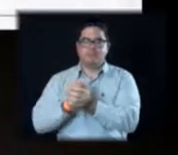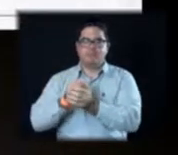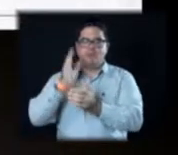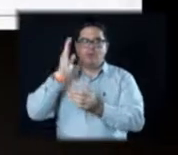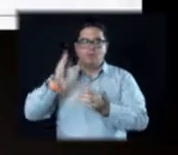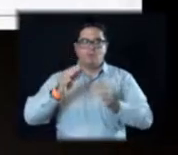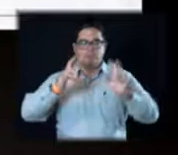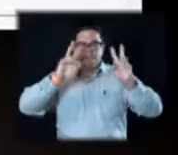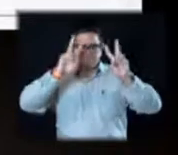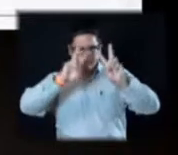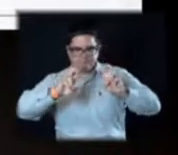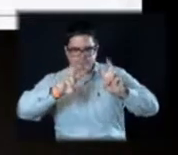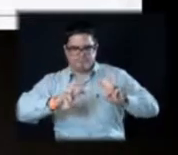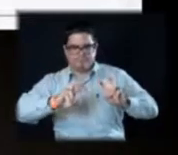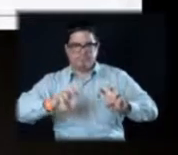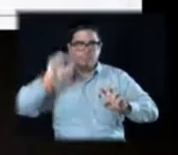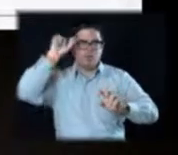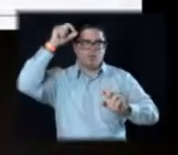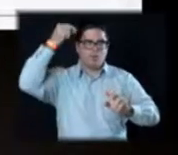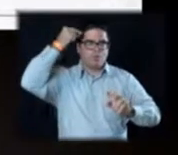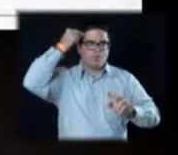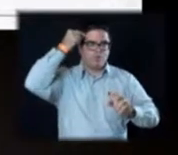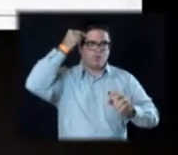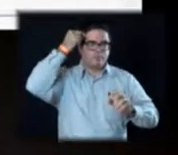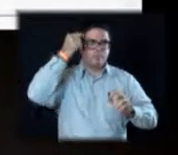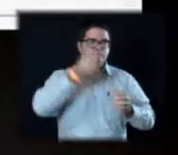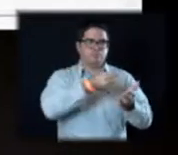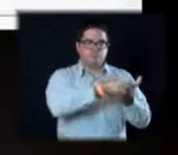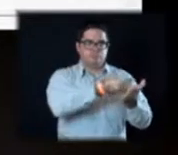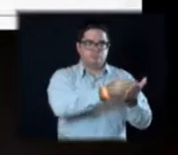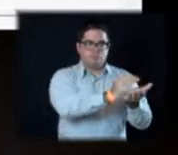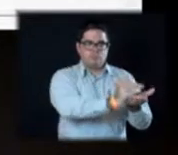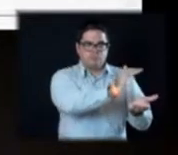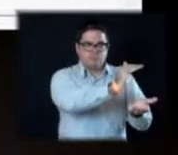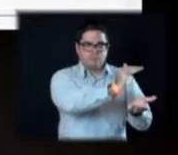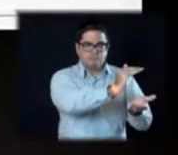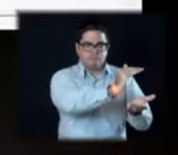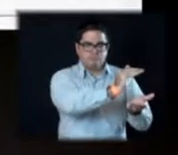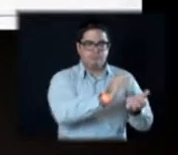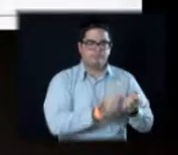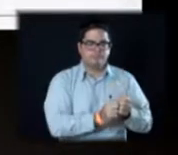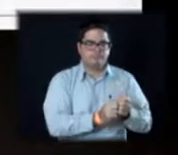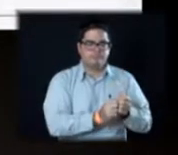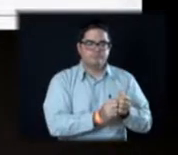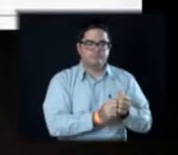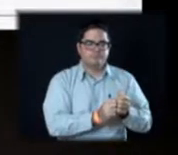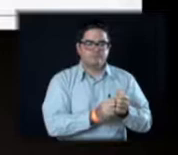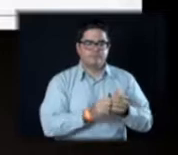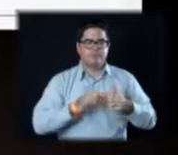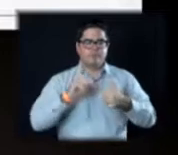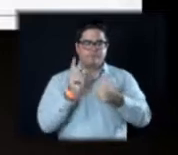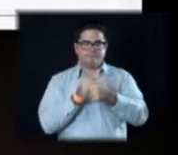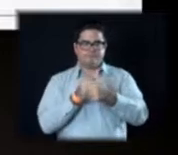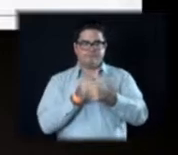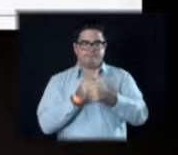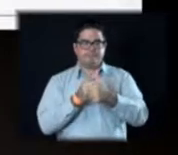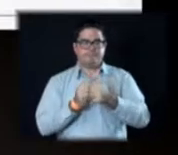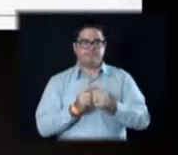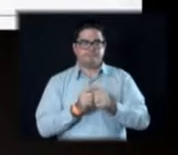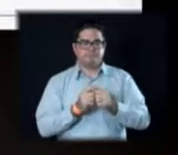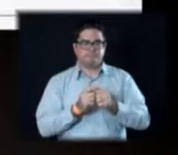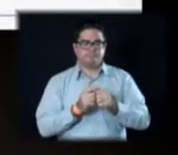implementará para evaluar todas las cuentas gubernamentales. Hemos diseñado un proceso de cinco pasos, del cual hemos completado el